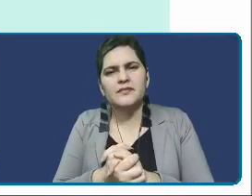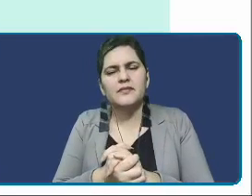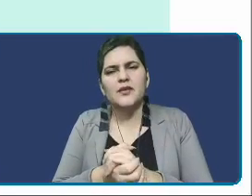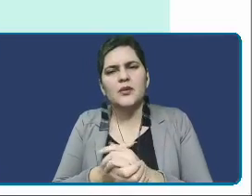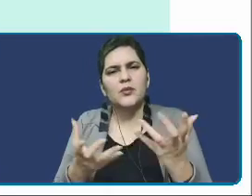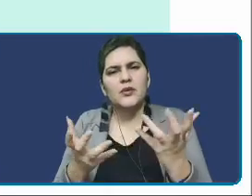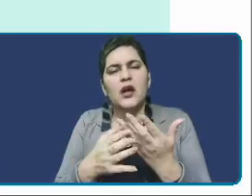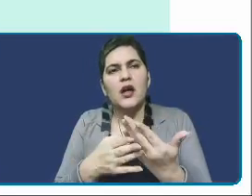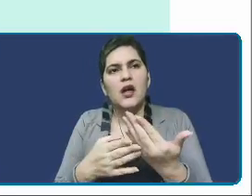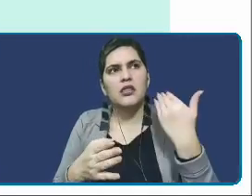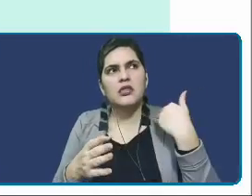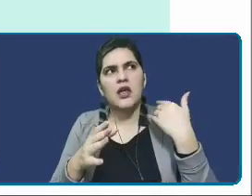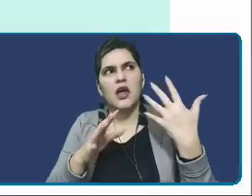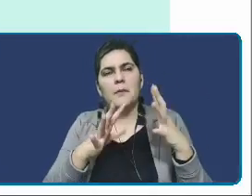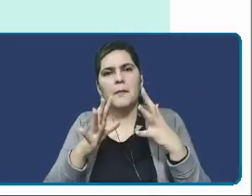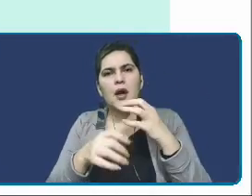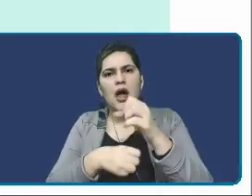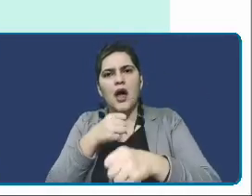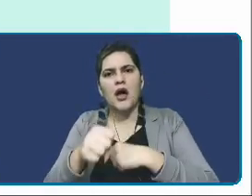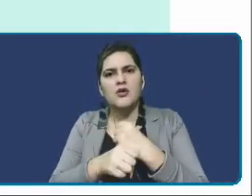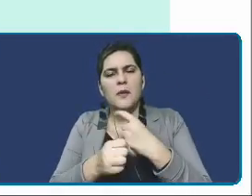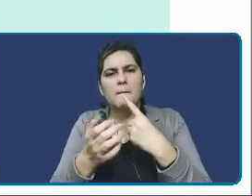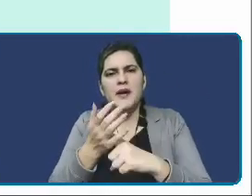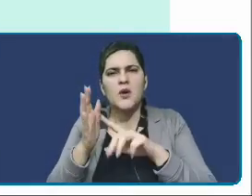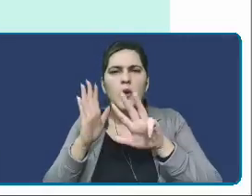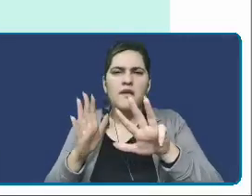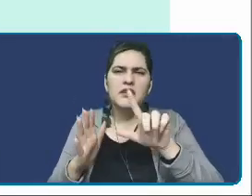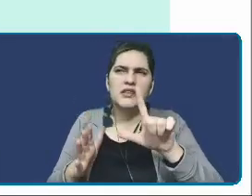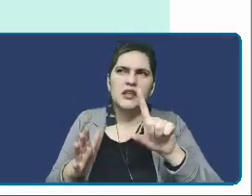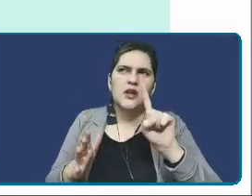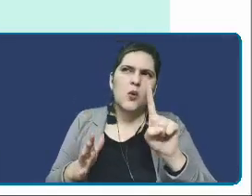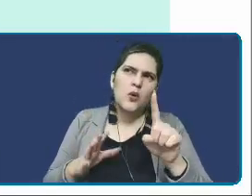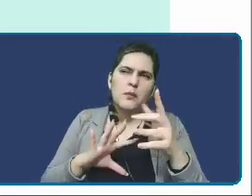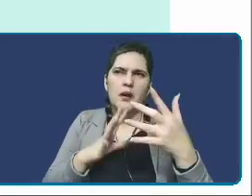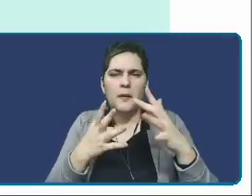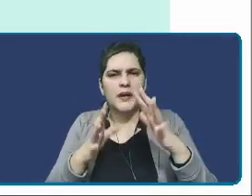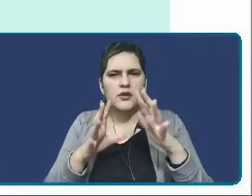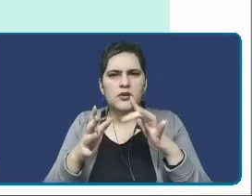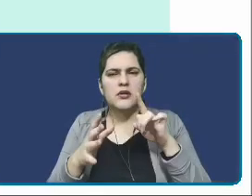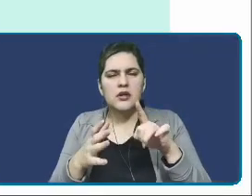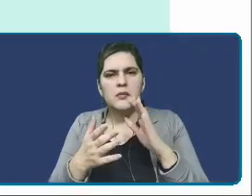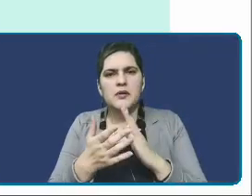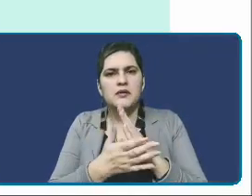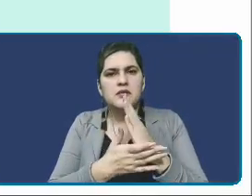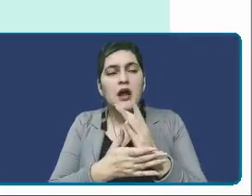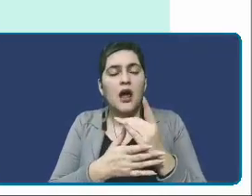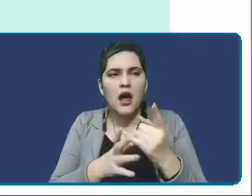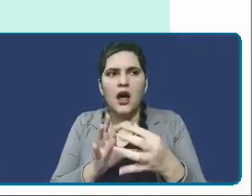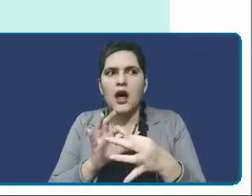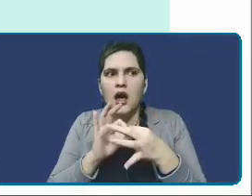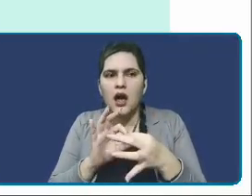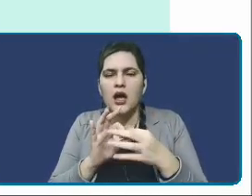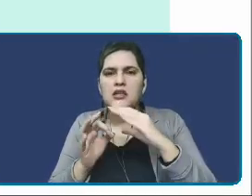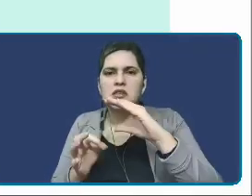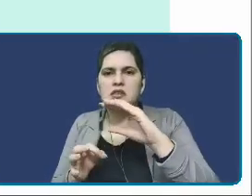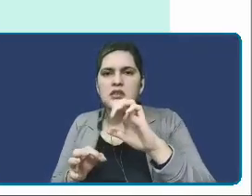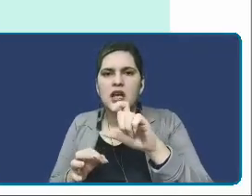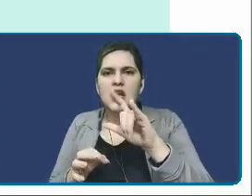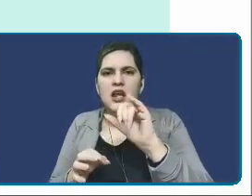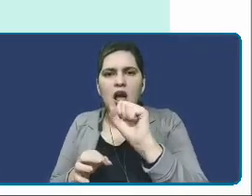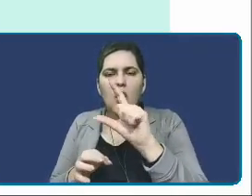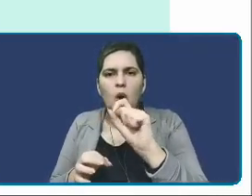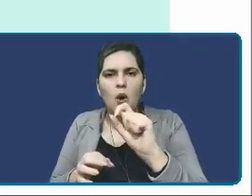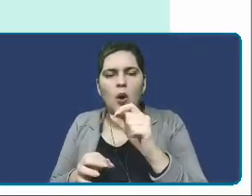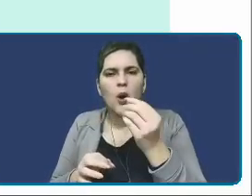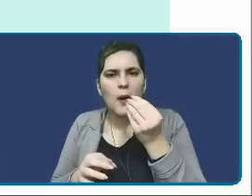años 70, 71, Asperger empezó a hablar de que había una asociación con la enfermedad celíaca, después aparecieron otros autores y